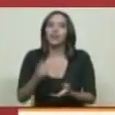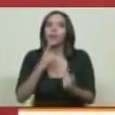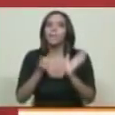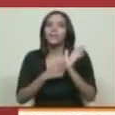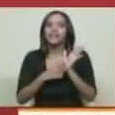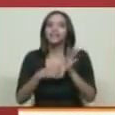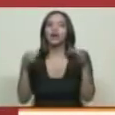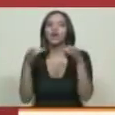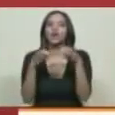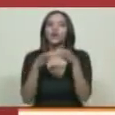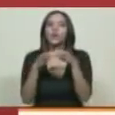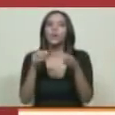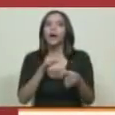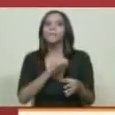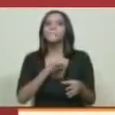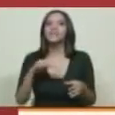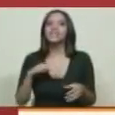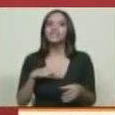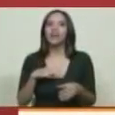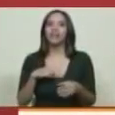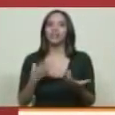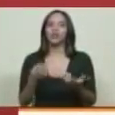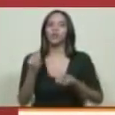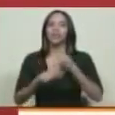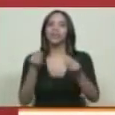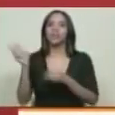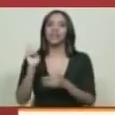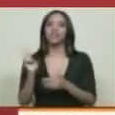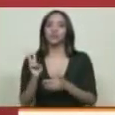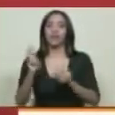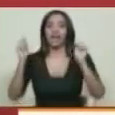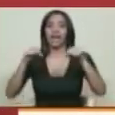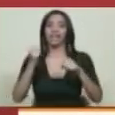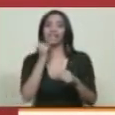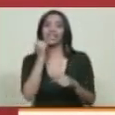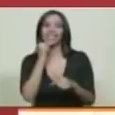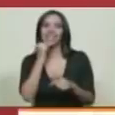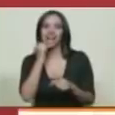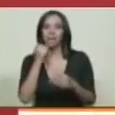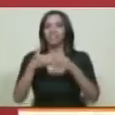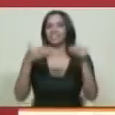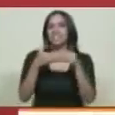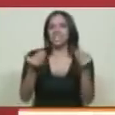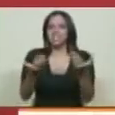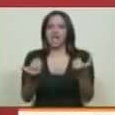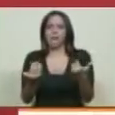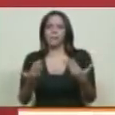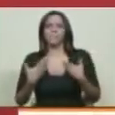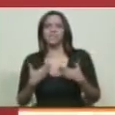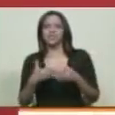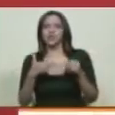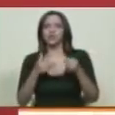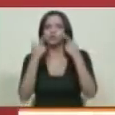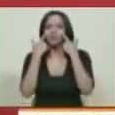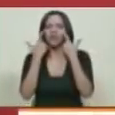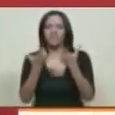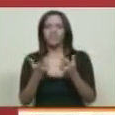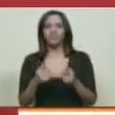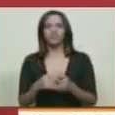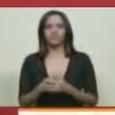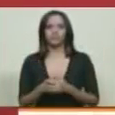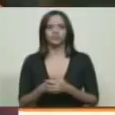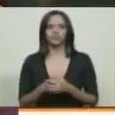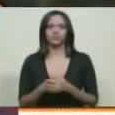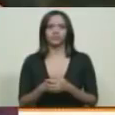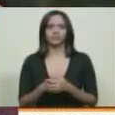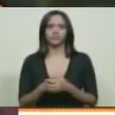sector privado, un empresariado, como que se ha hecho en Venezuela? Porque aquí reclaman que si las divisas, dame mis dólares. ¿Eso tú lo has visto en alguna otra parte? No